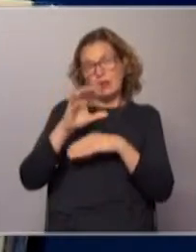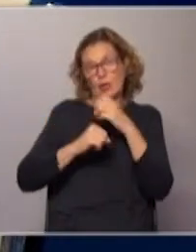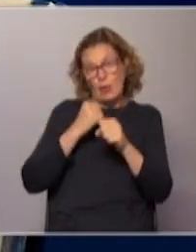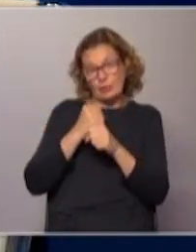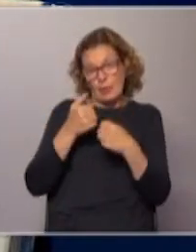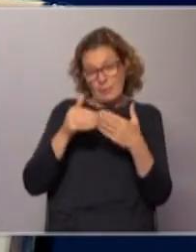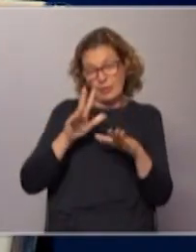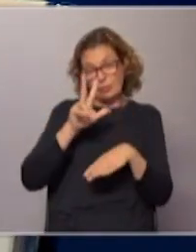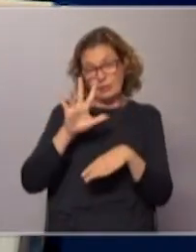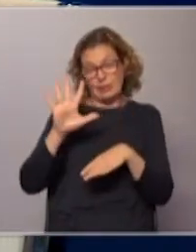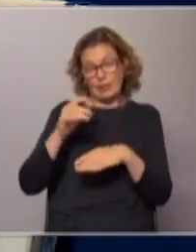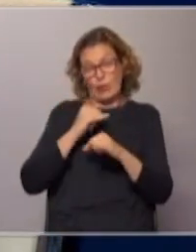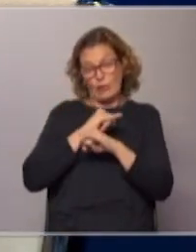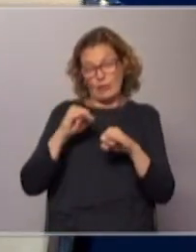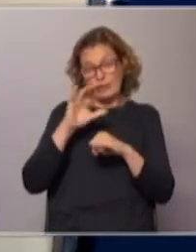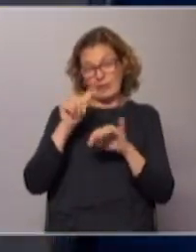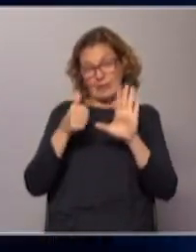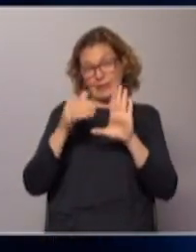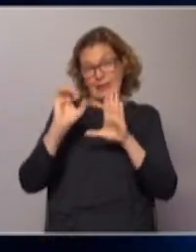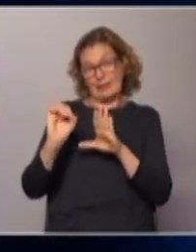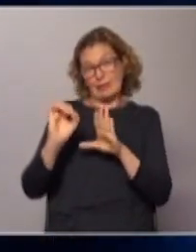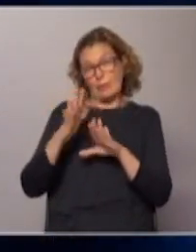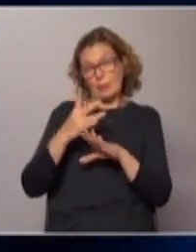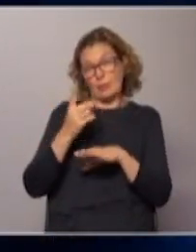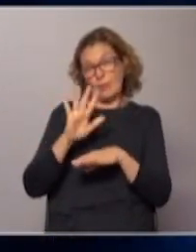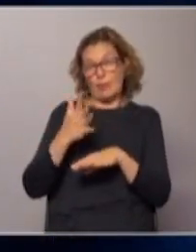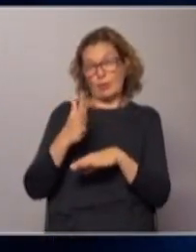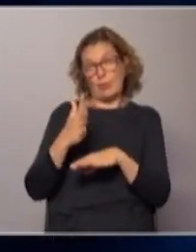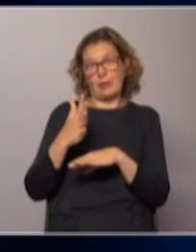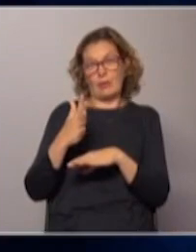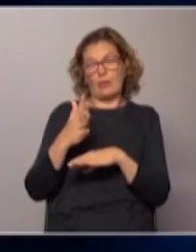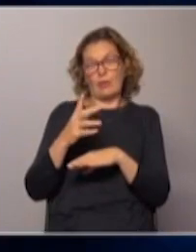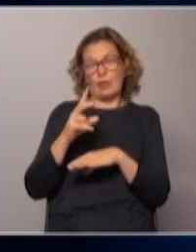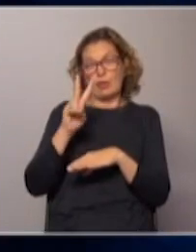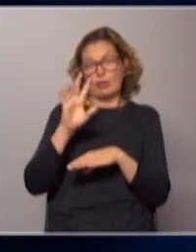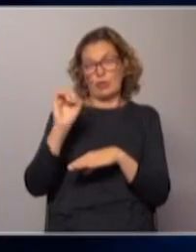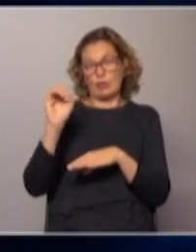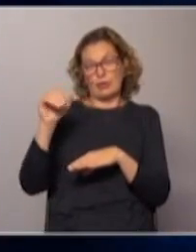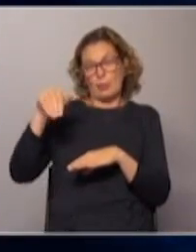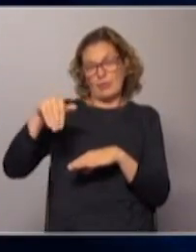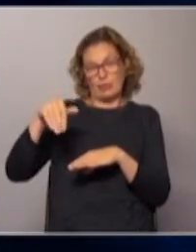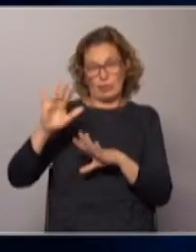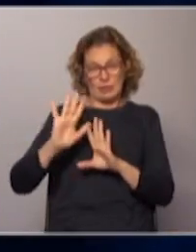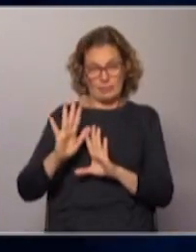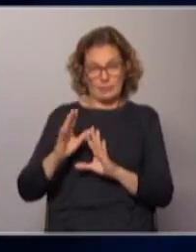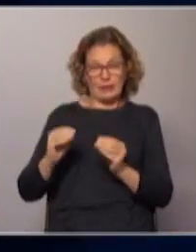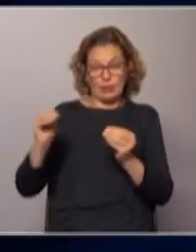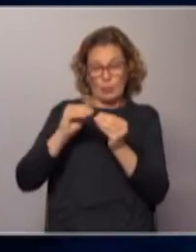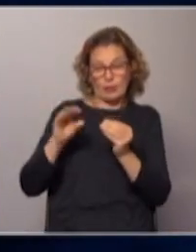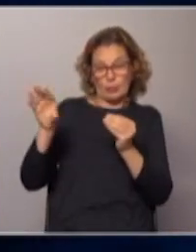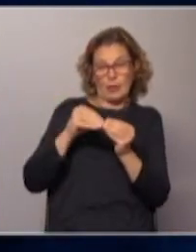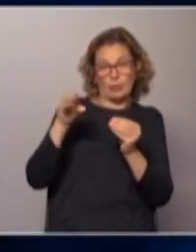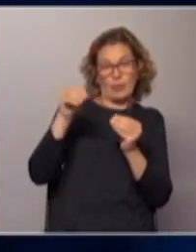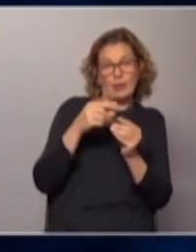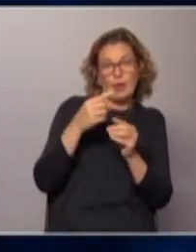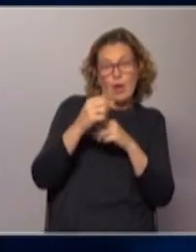arranca con 35 termina con 60 andará en el orden de los 200 millones porque hay que sumar digamos que los